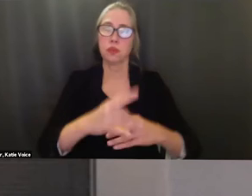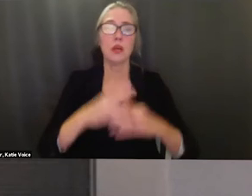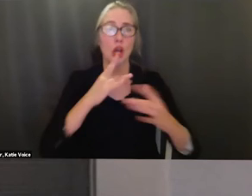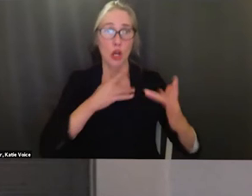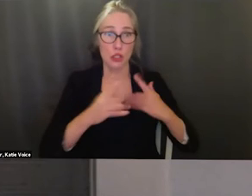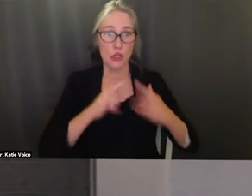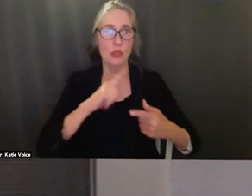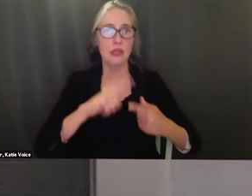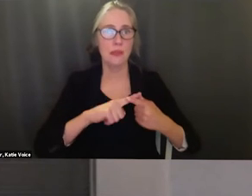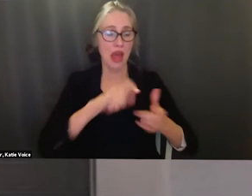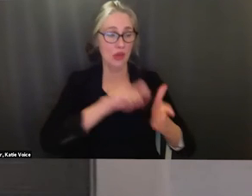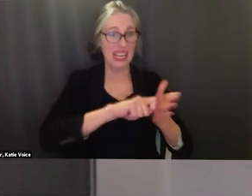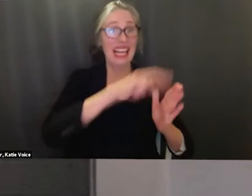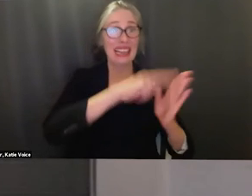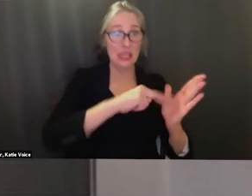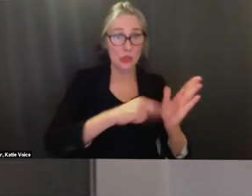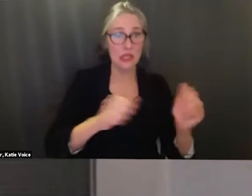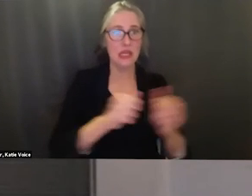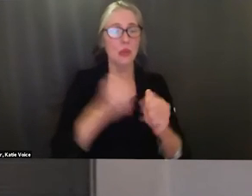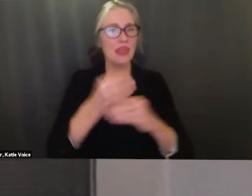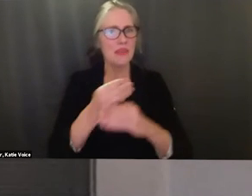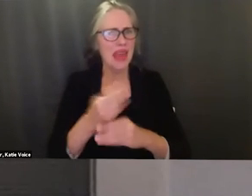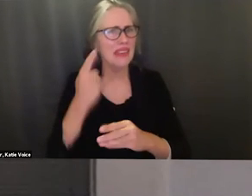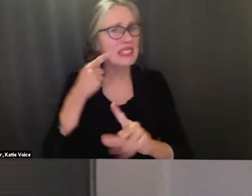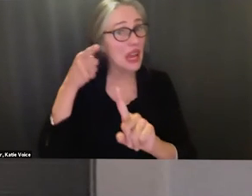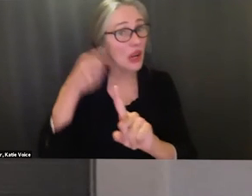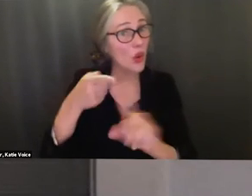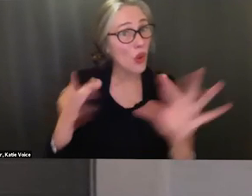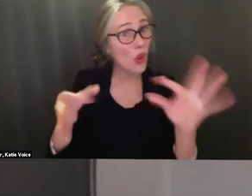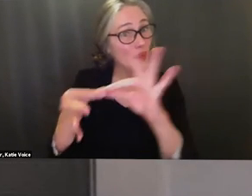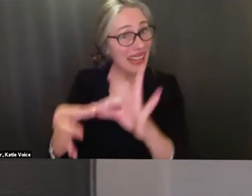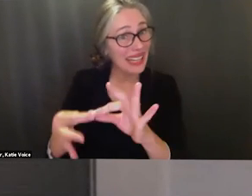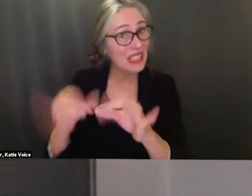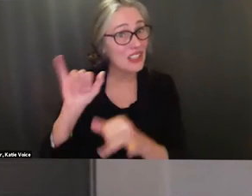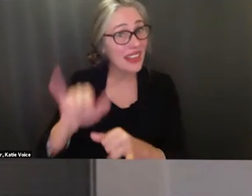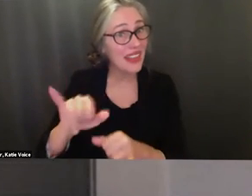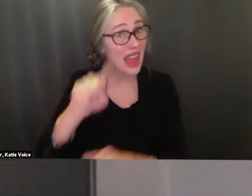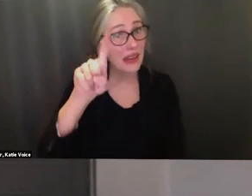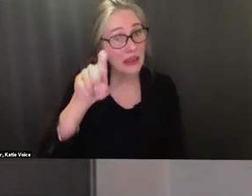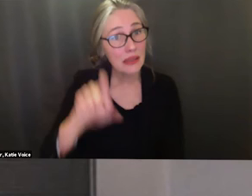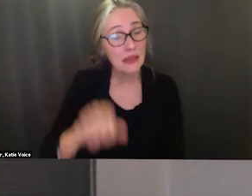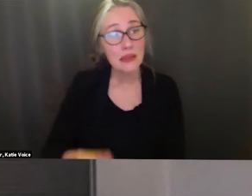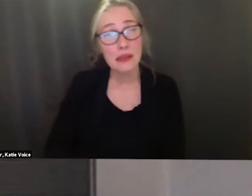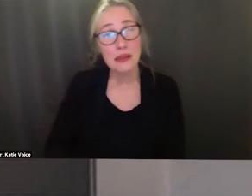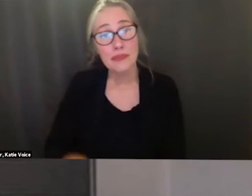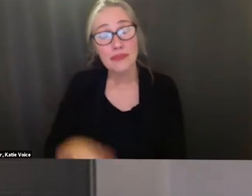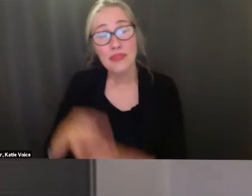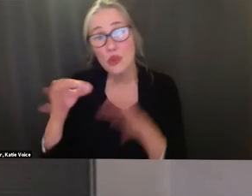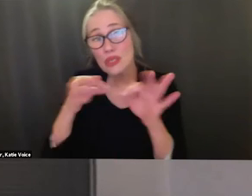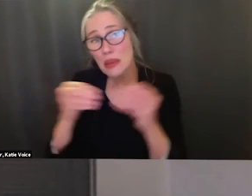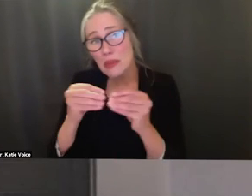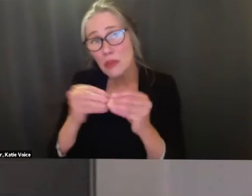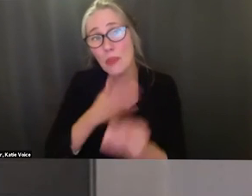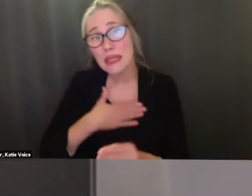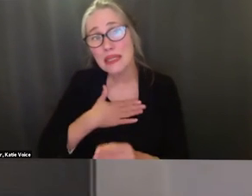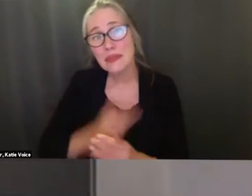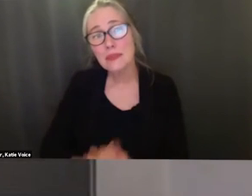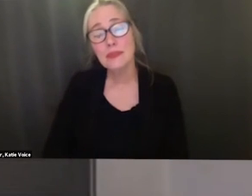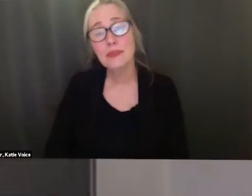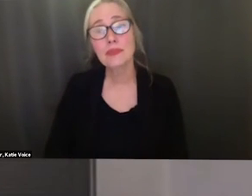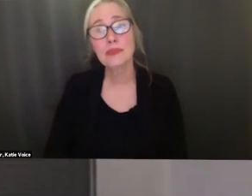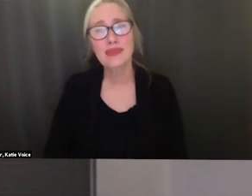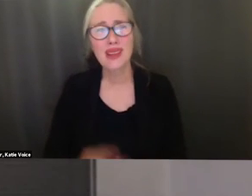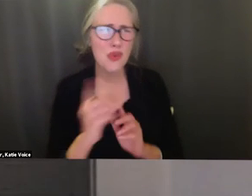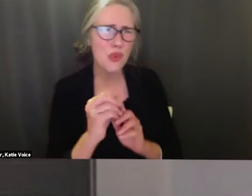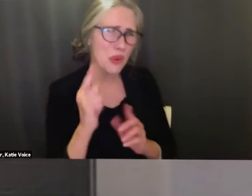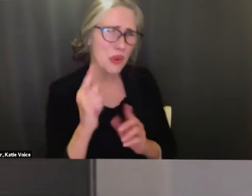de oportunidades que hay. ¿Esta meta está directamente relacionada con eso? ¿Podrías elaborar un poco más al respecto? ¿Podrías repetir,